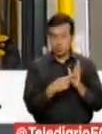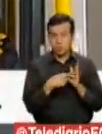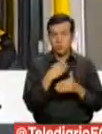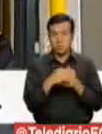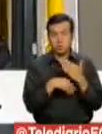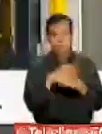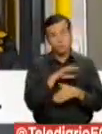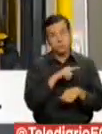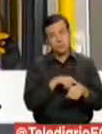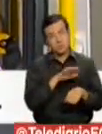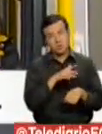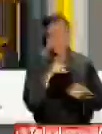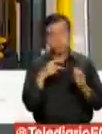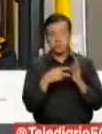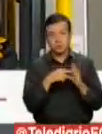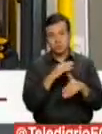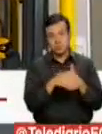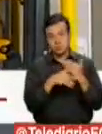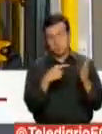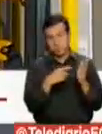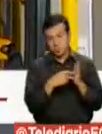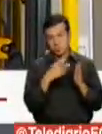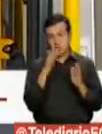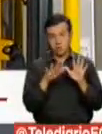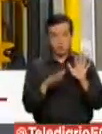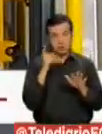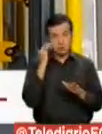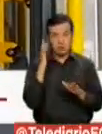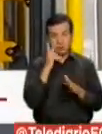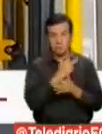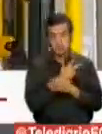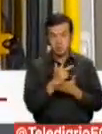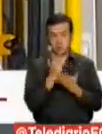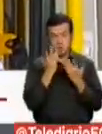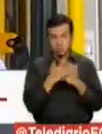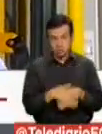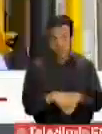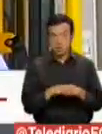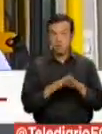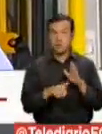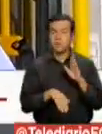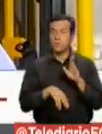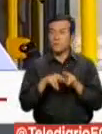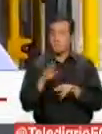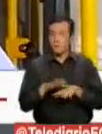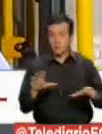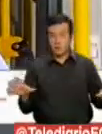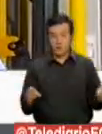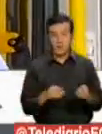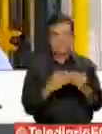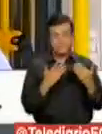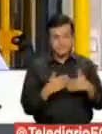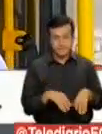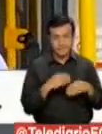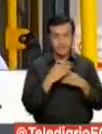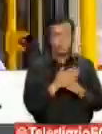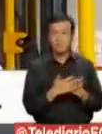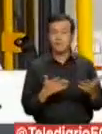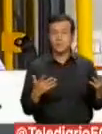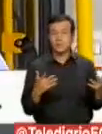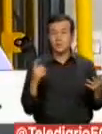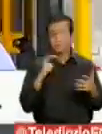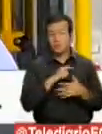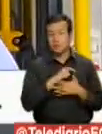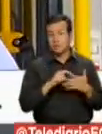proceso dure alrededor de unos 15 días, 3 semanas como mucho, y la construcción, una vez adjudicado,